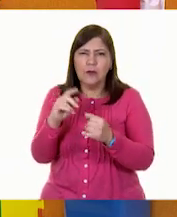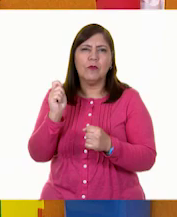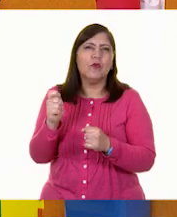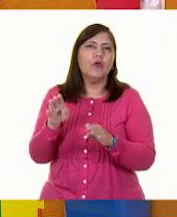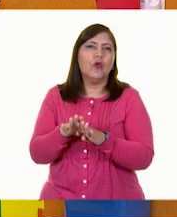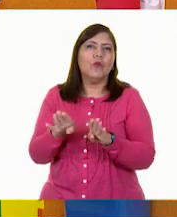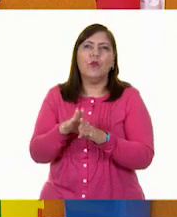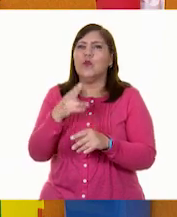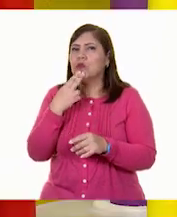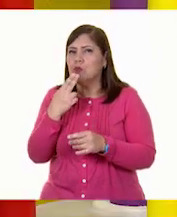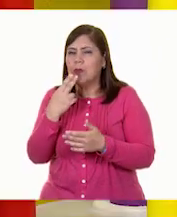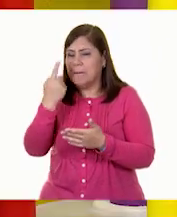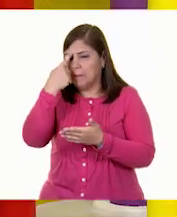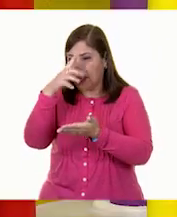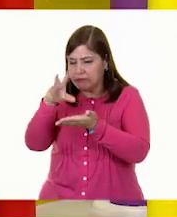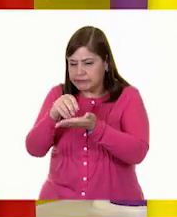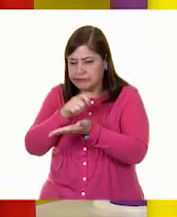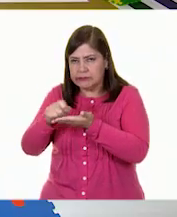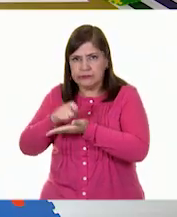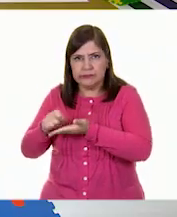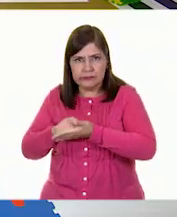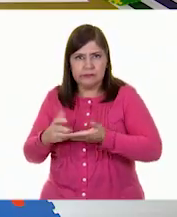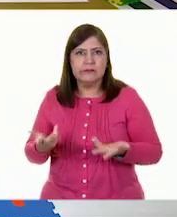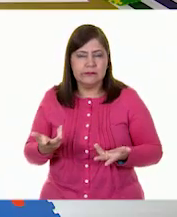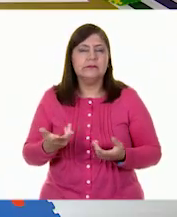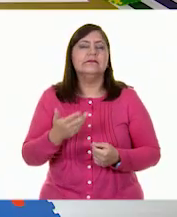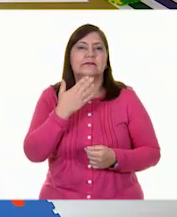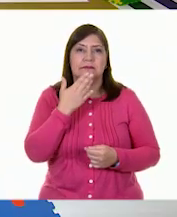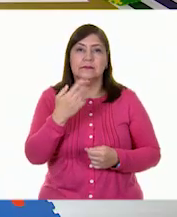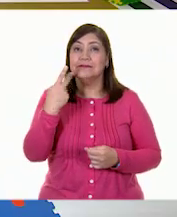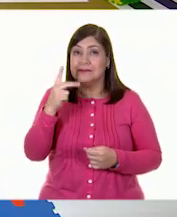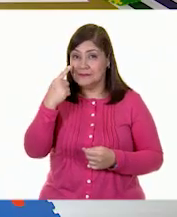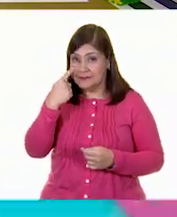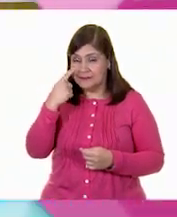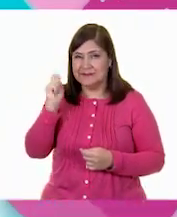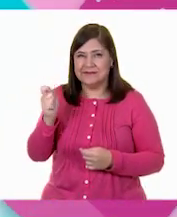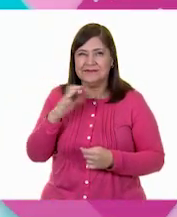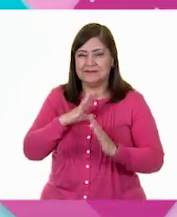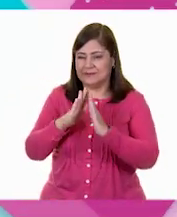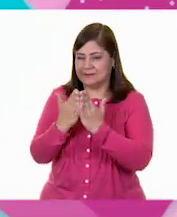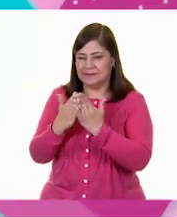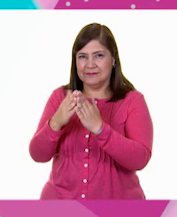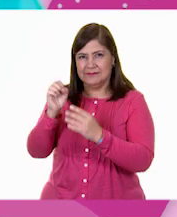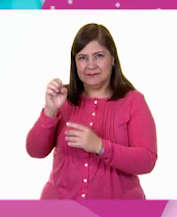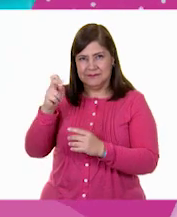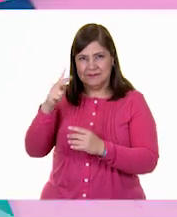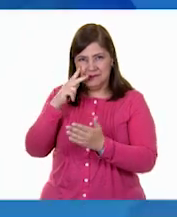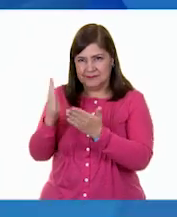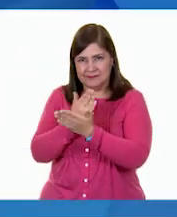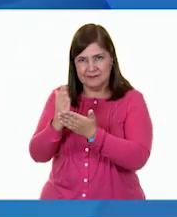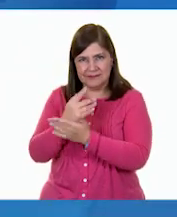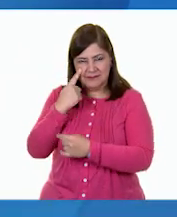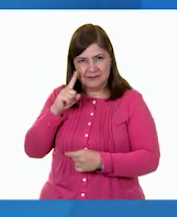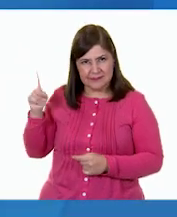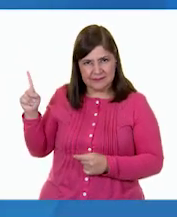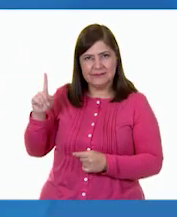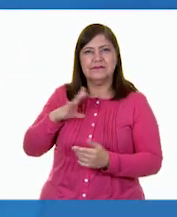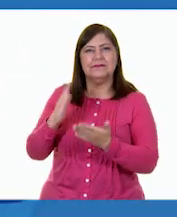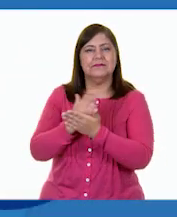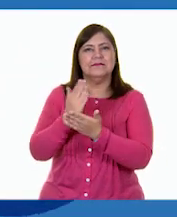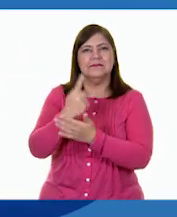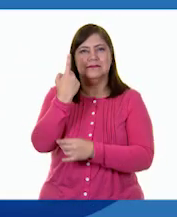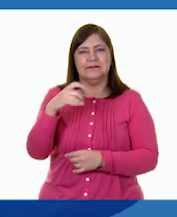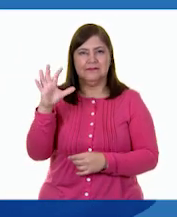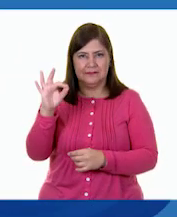utilizar. Ah. Pero bueno, ¿qué les parece si vemos lo que nos dice nuestro libro de texto? Muy bien. Sí, vamos a la